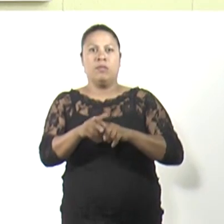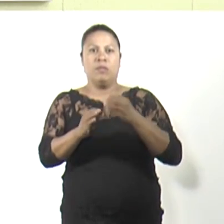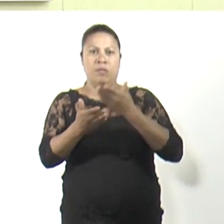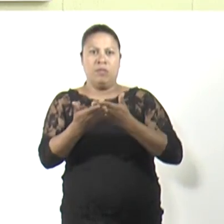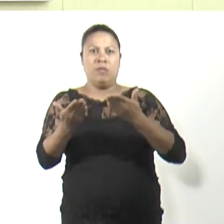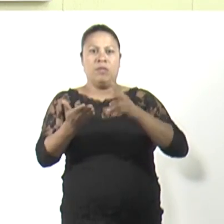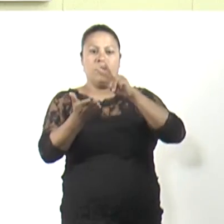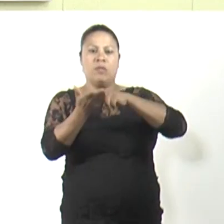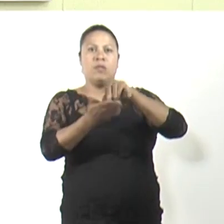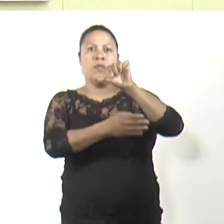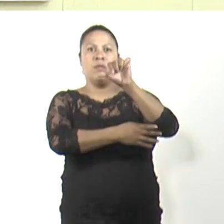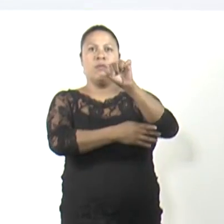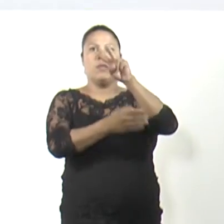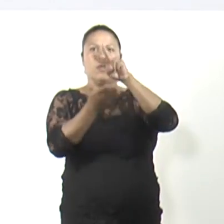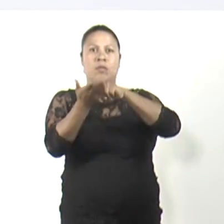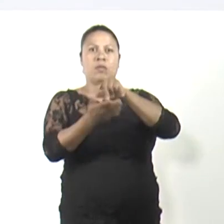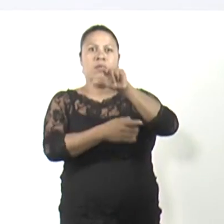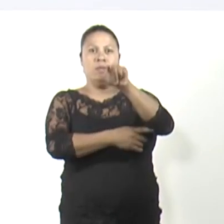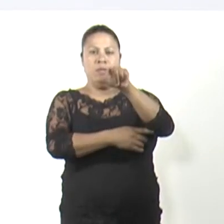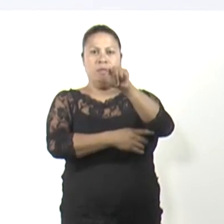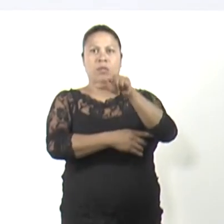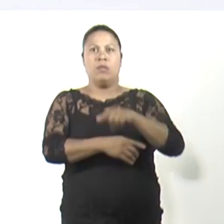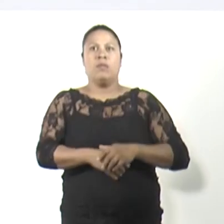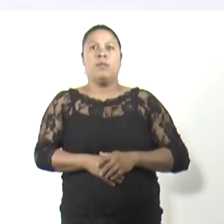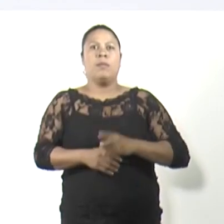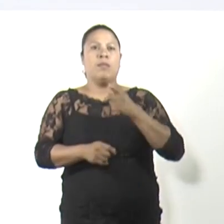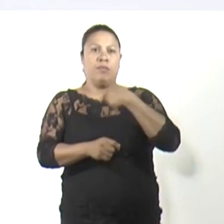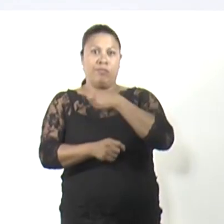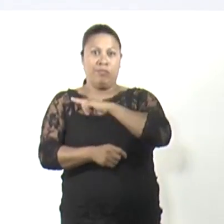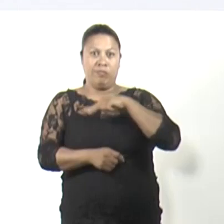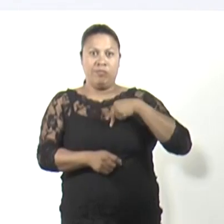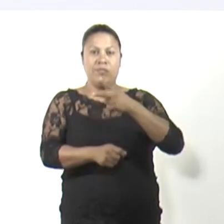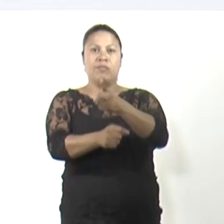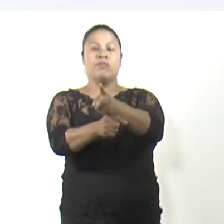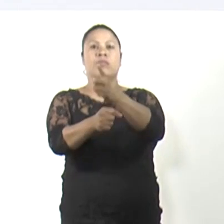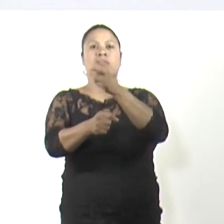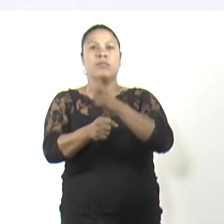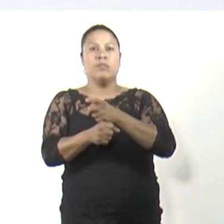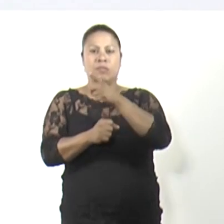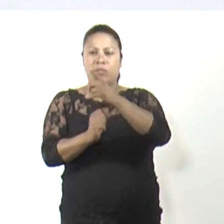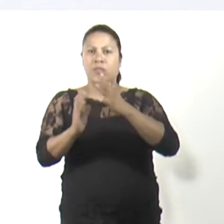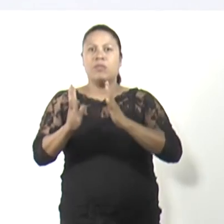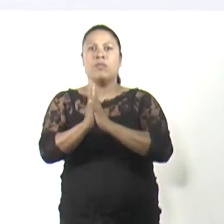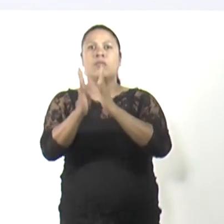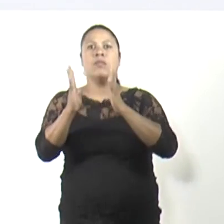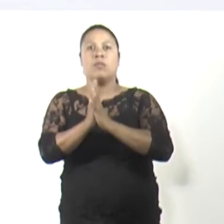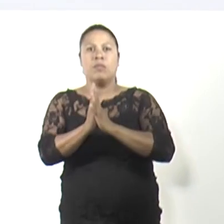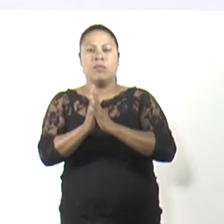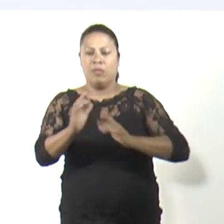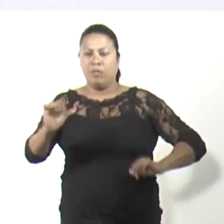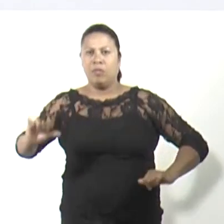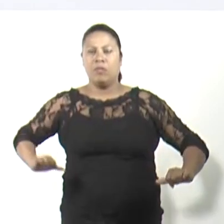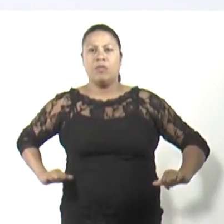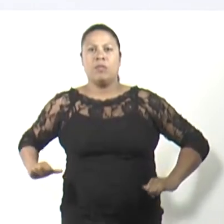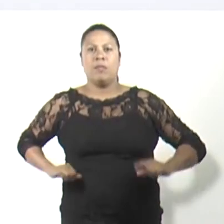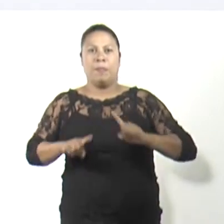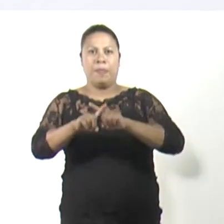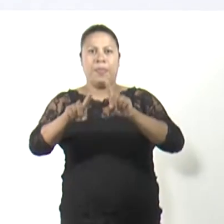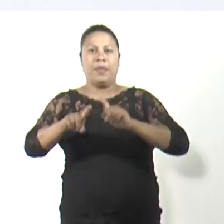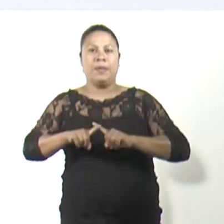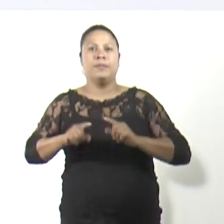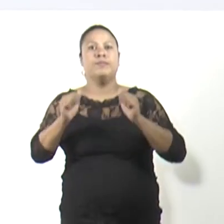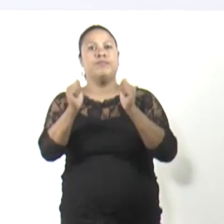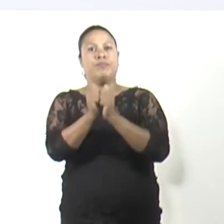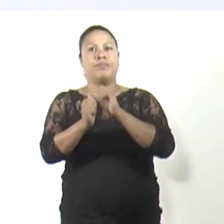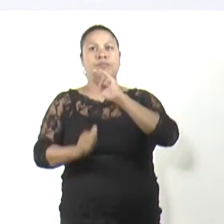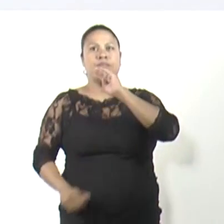escolar 2016-2017, en el que te invitamos a participar de manera activa junto con tus padres